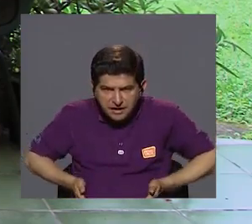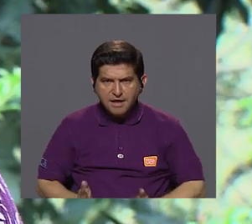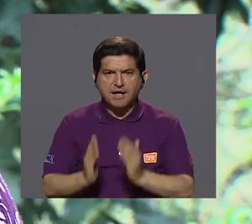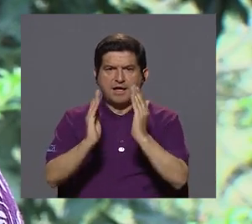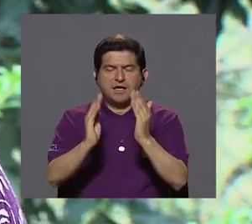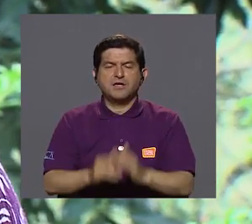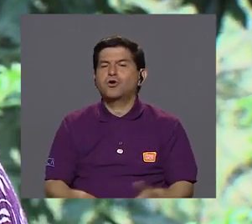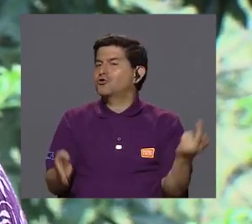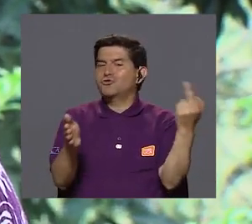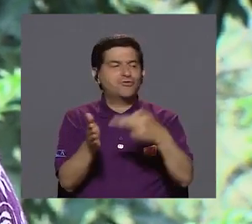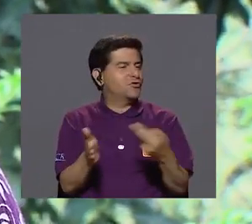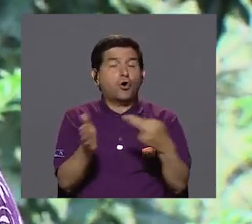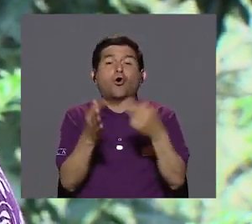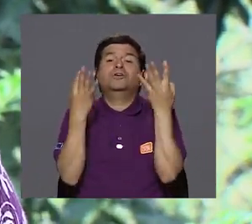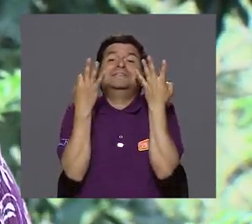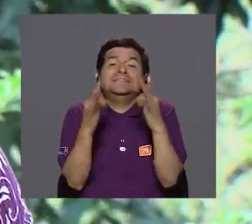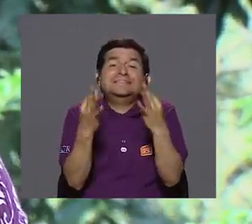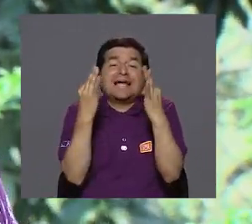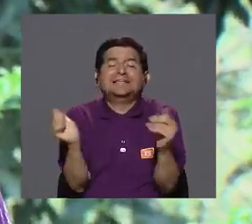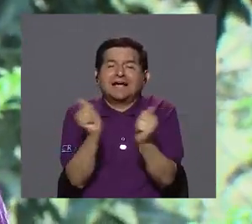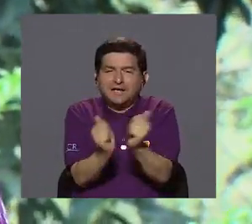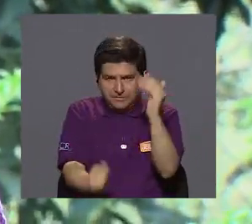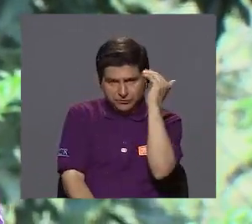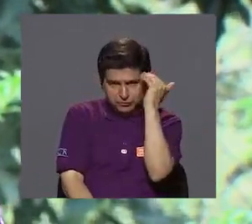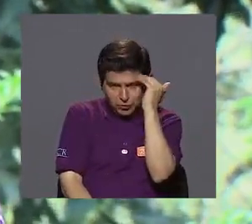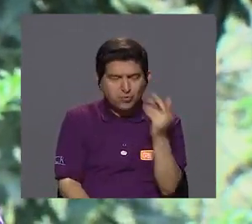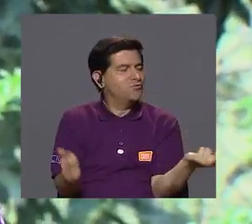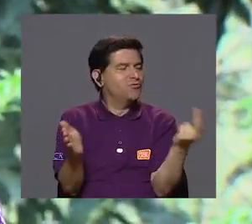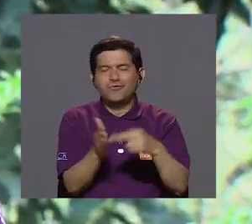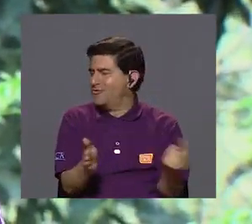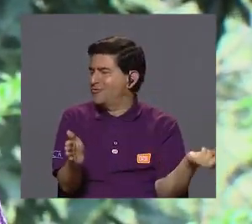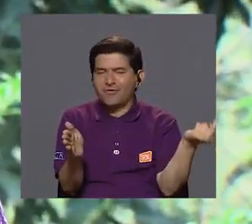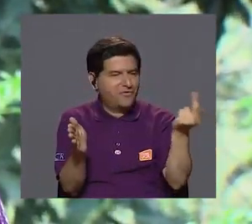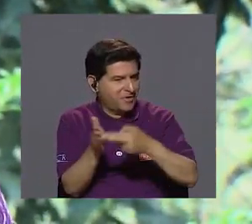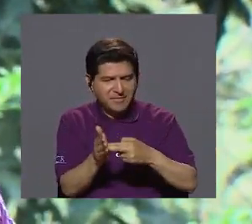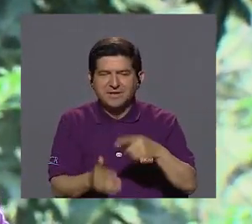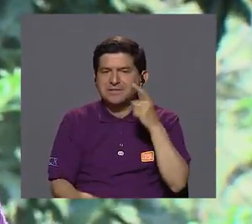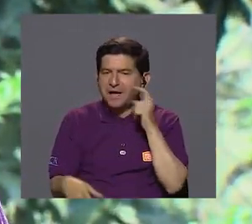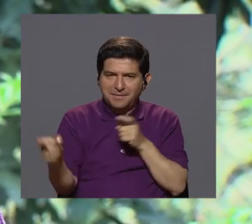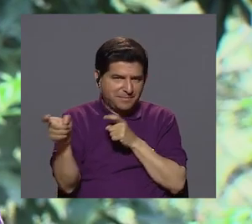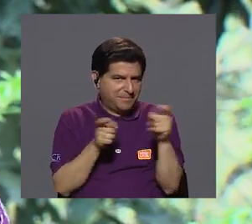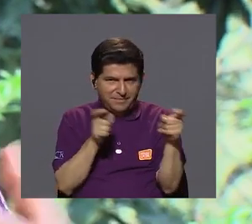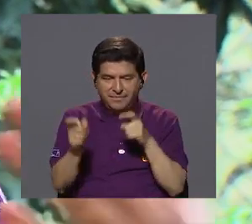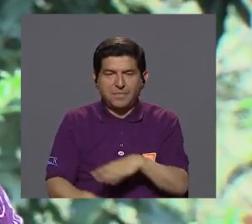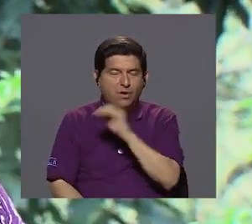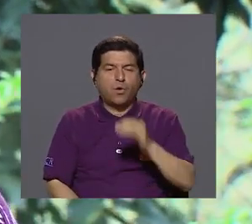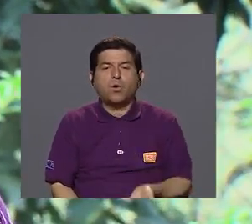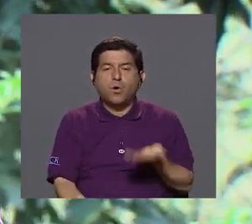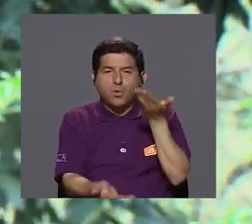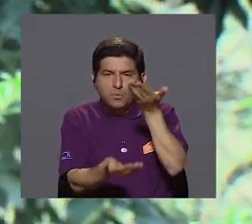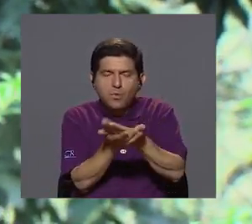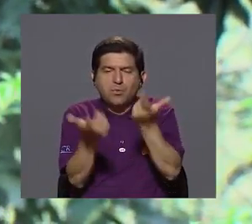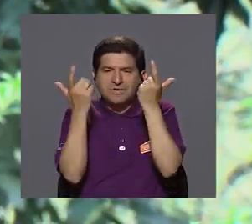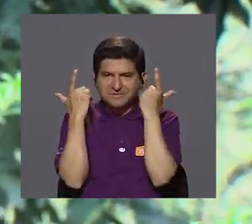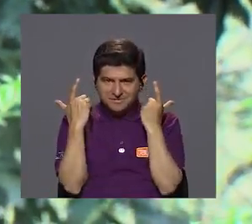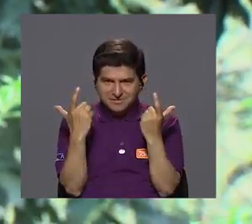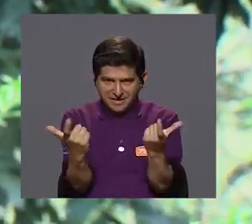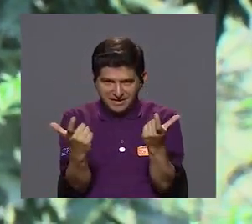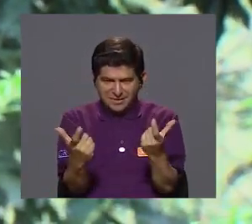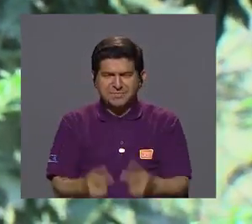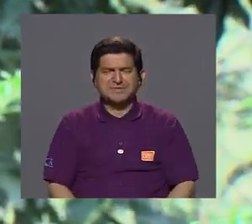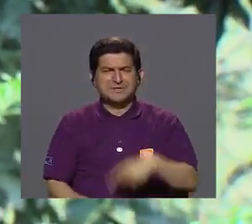hijos no es reproductora, o intentan conscientemente que no sea reproductora ni del patriarcado ni de una